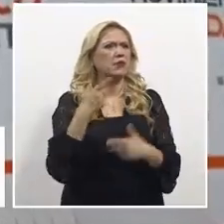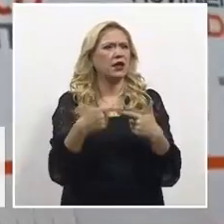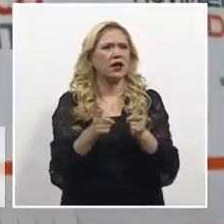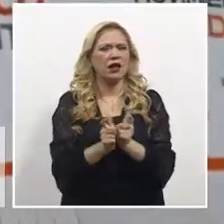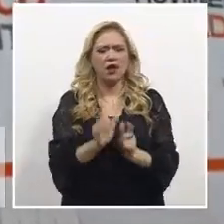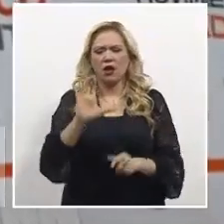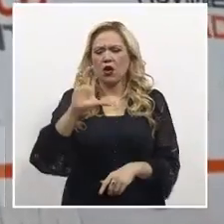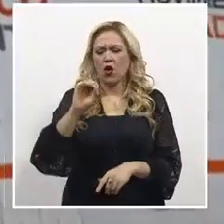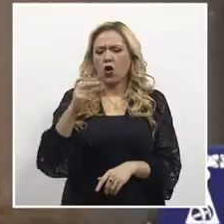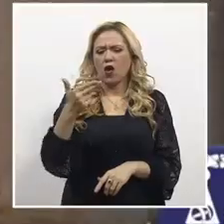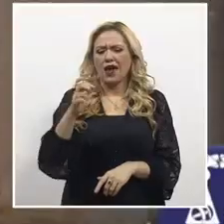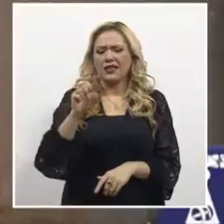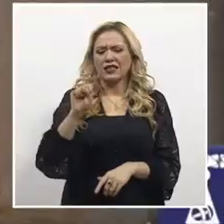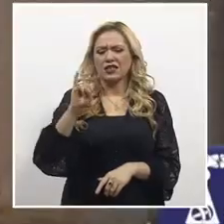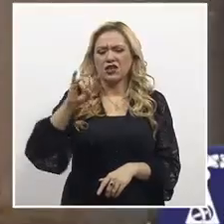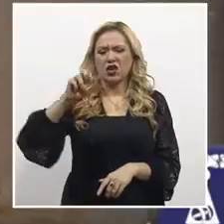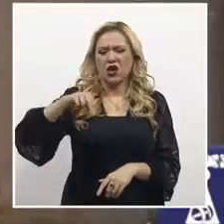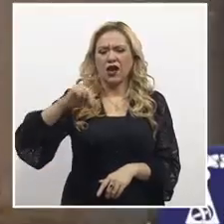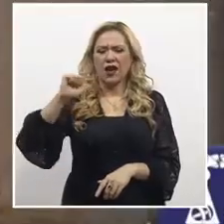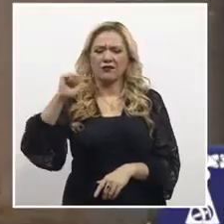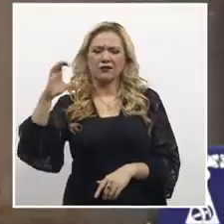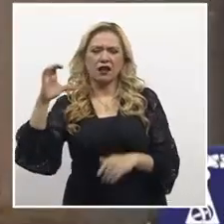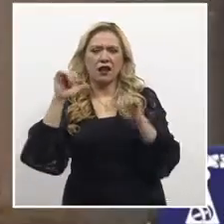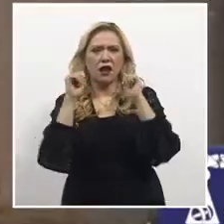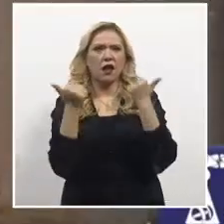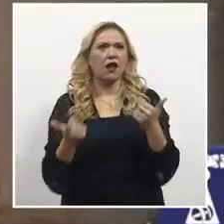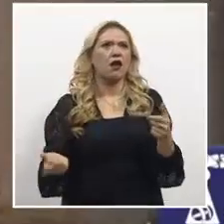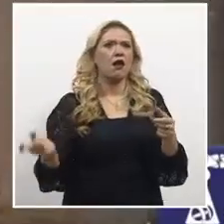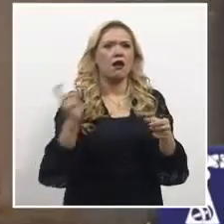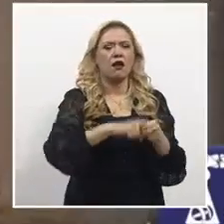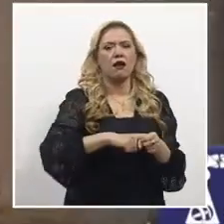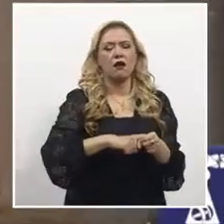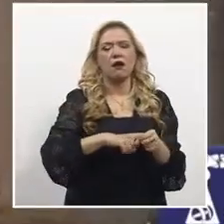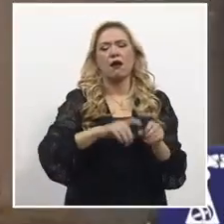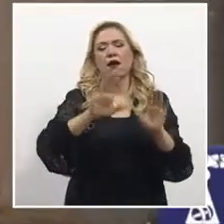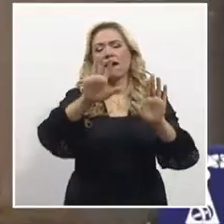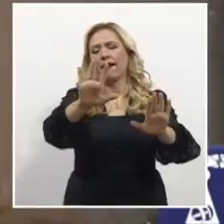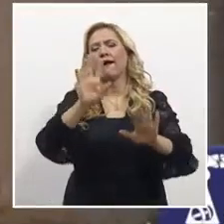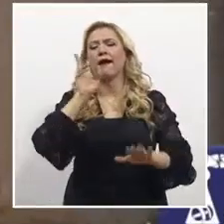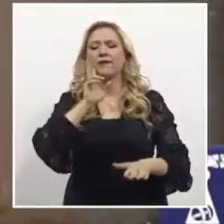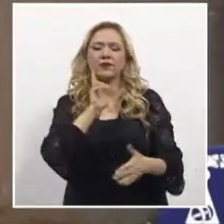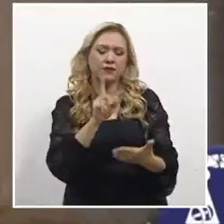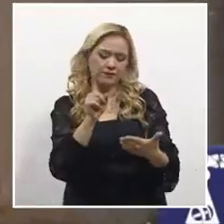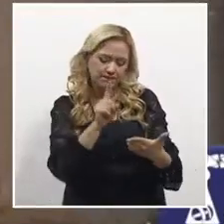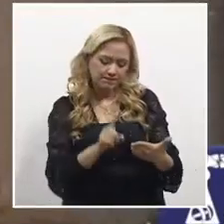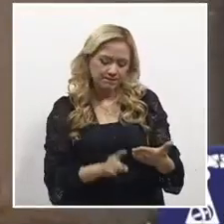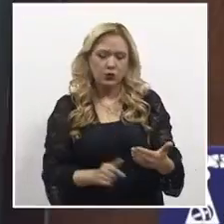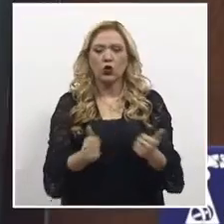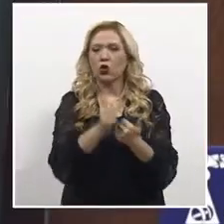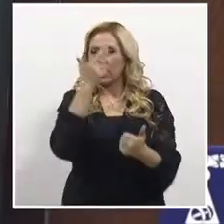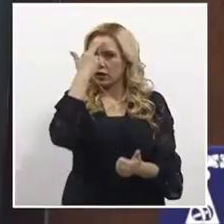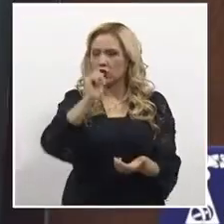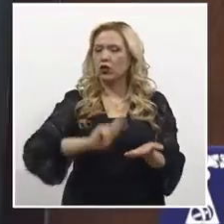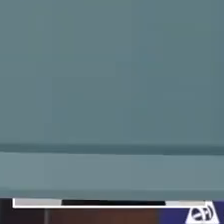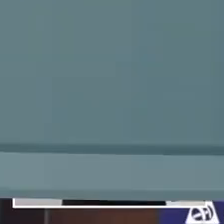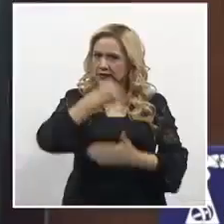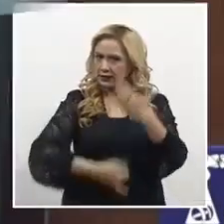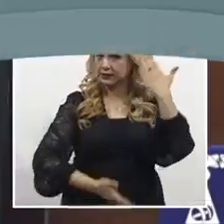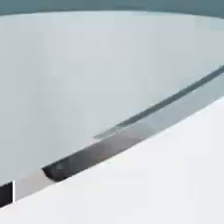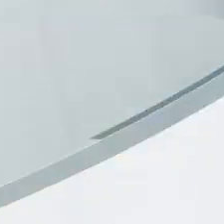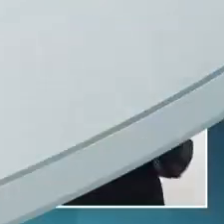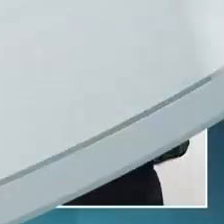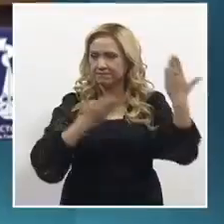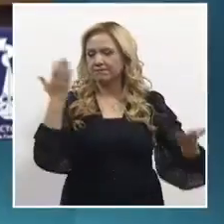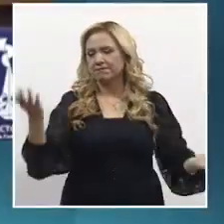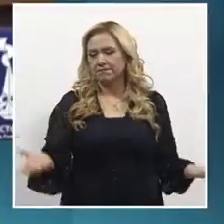el desechamiento estuvo indebidamente fundado, por lo que ordenó emitir una nueva resolución fundada y motivada.